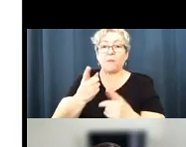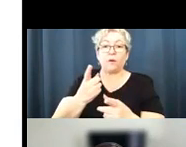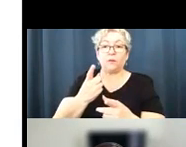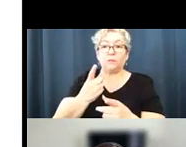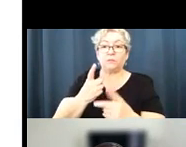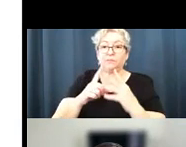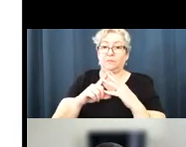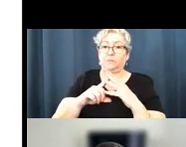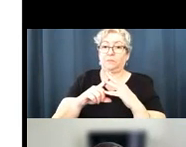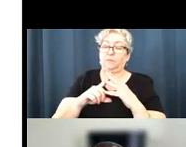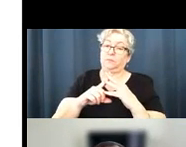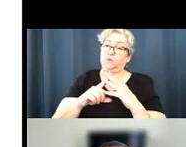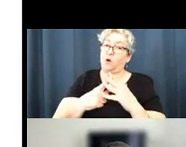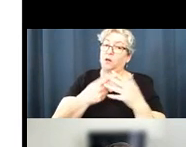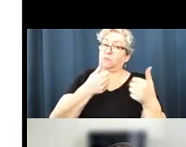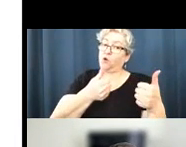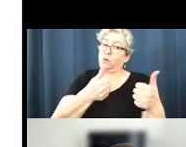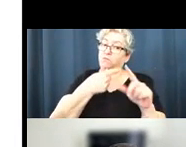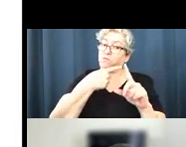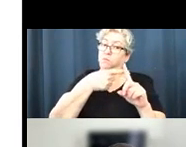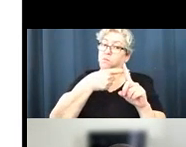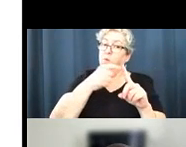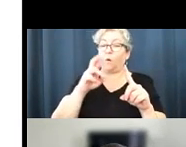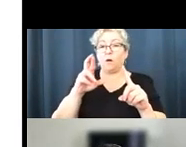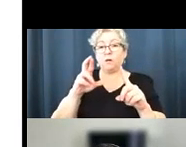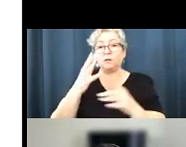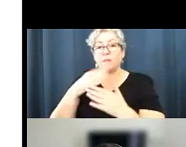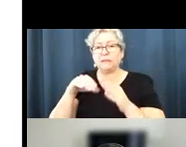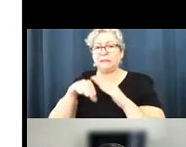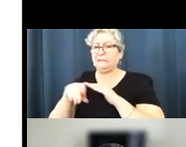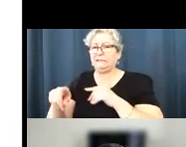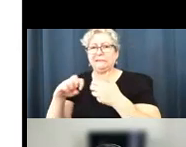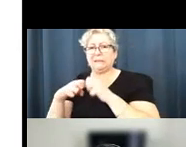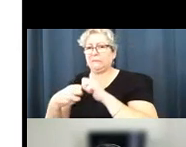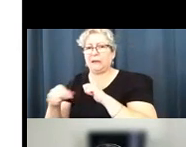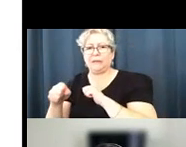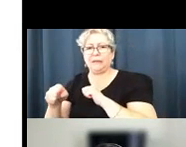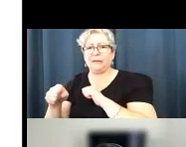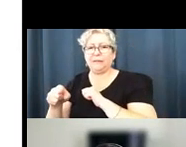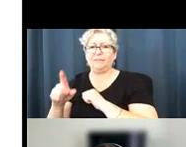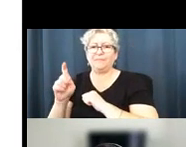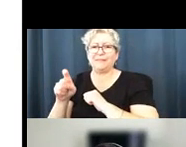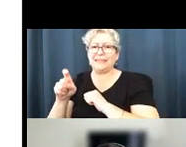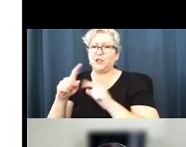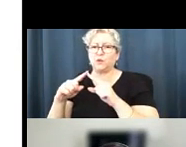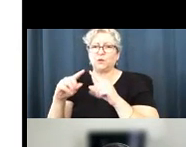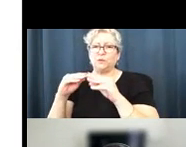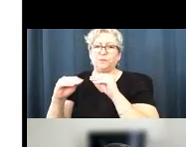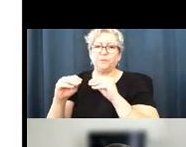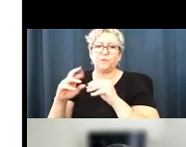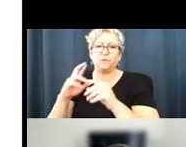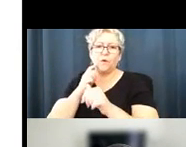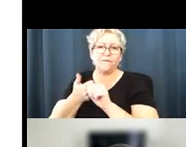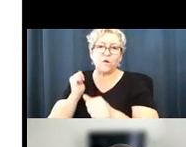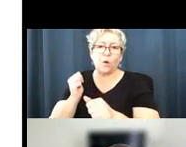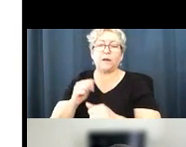dónde si va a estar comenzando de un buen lugar o si hay unos problemas de accesibilidad que usted